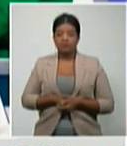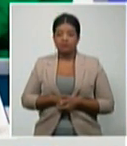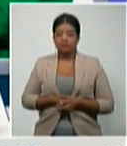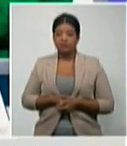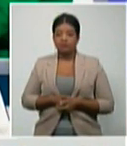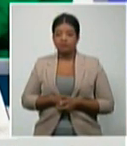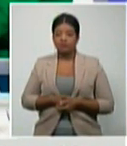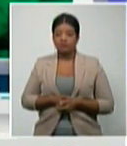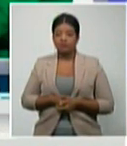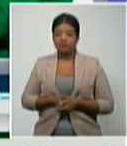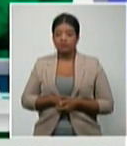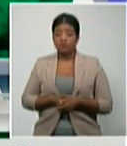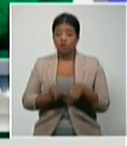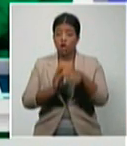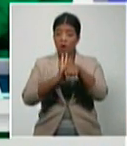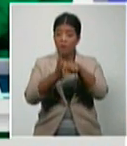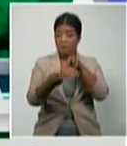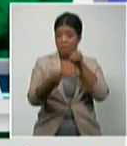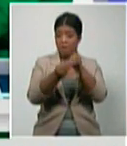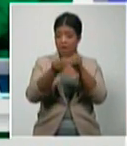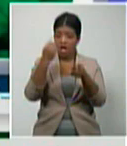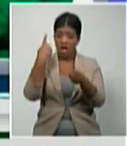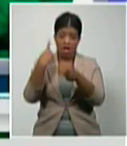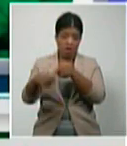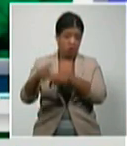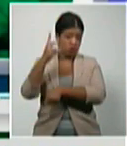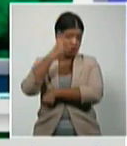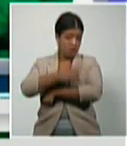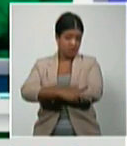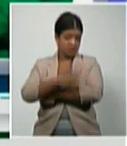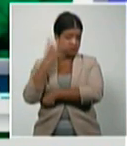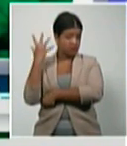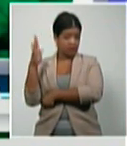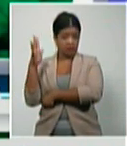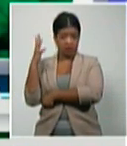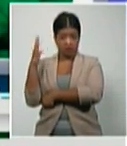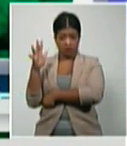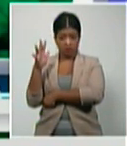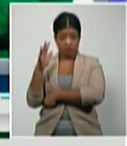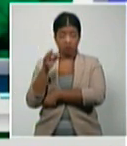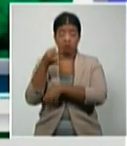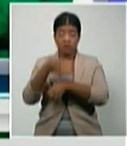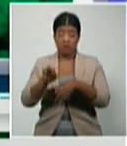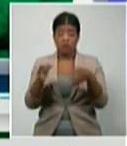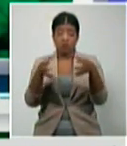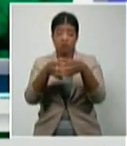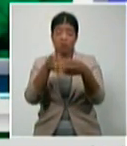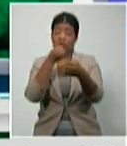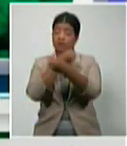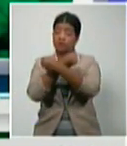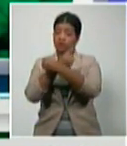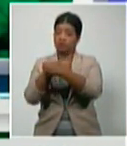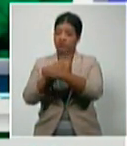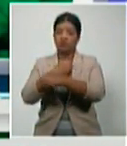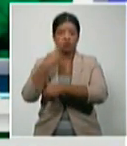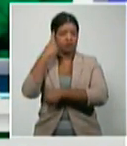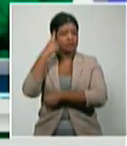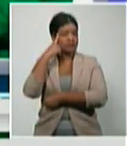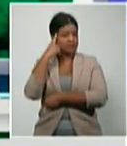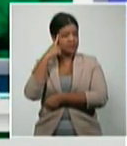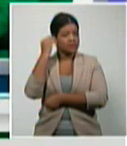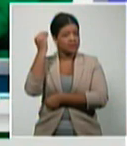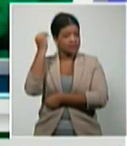extranjero, otro acápite, otro grupo de riesgo que por las razones que conocemos se ha ido incrementando.